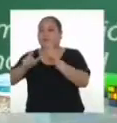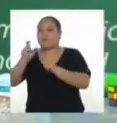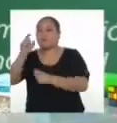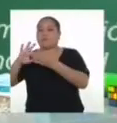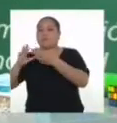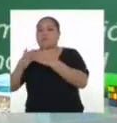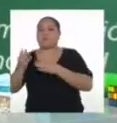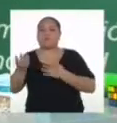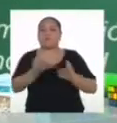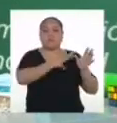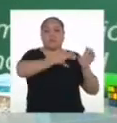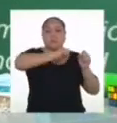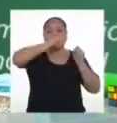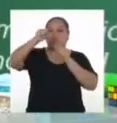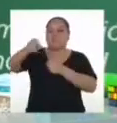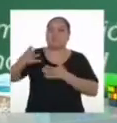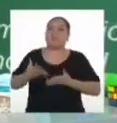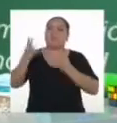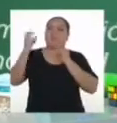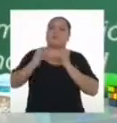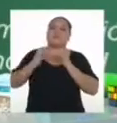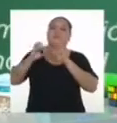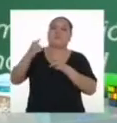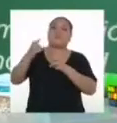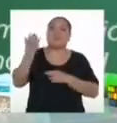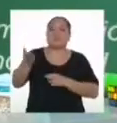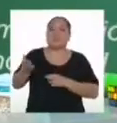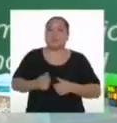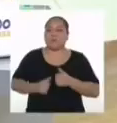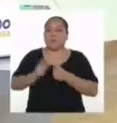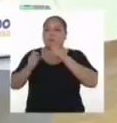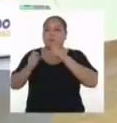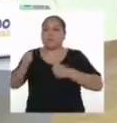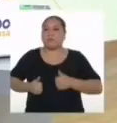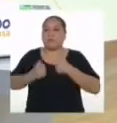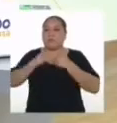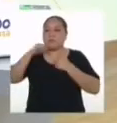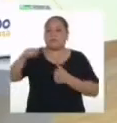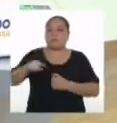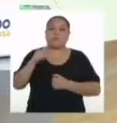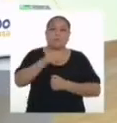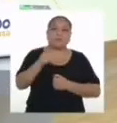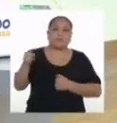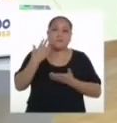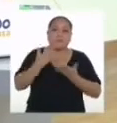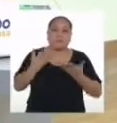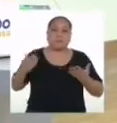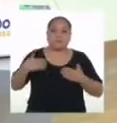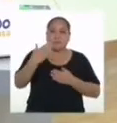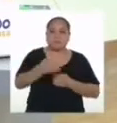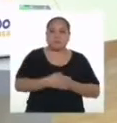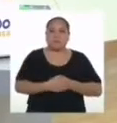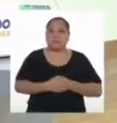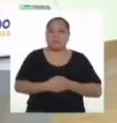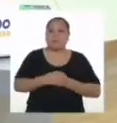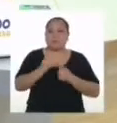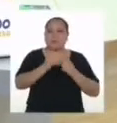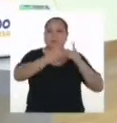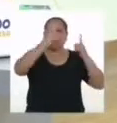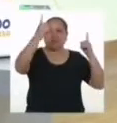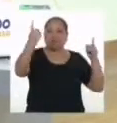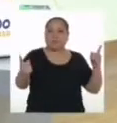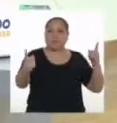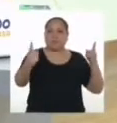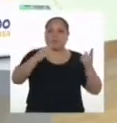evidenciar cómo inciden las capacidades y oportunidades de la población que ahí vive. Y esos factores son los siguientes: la